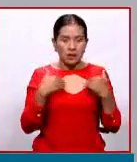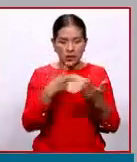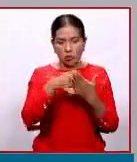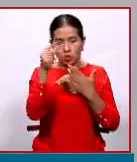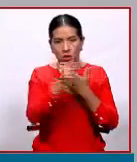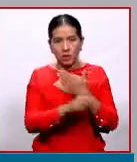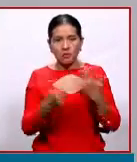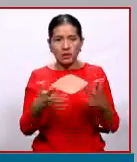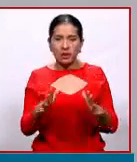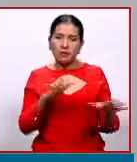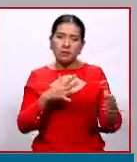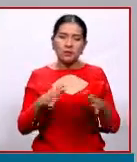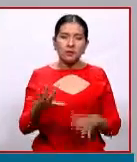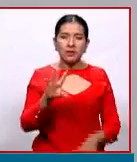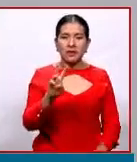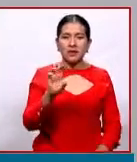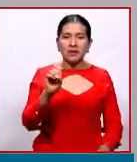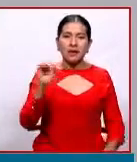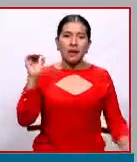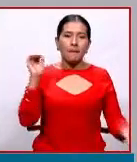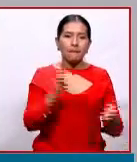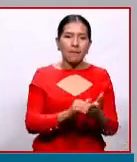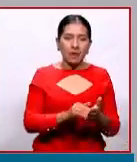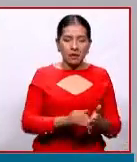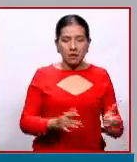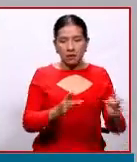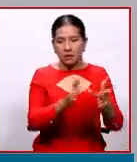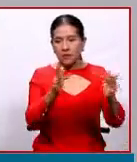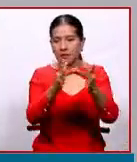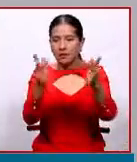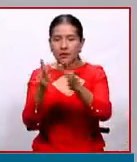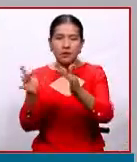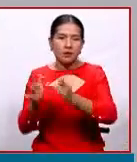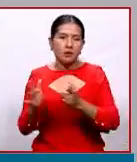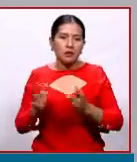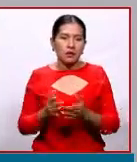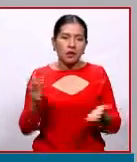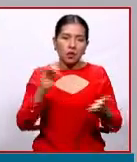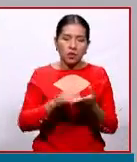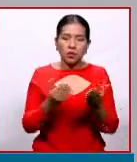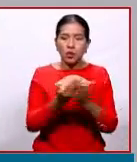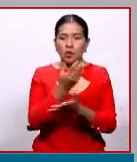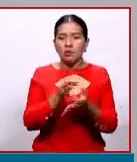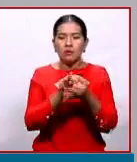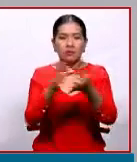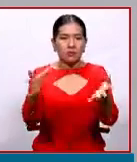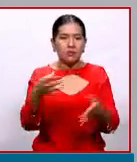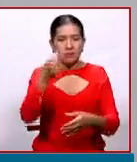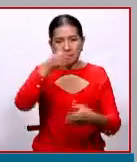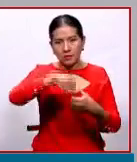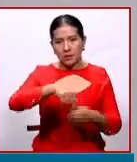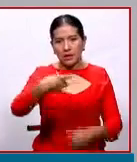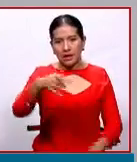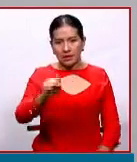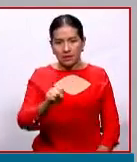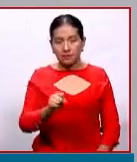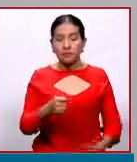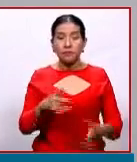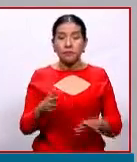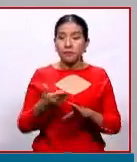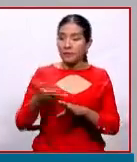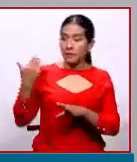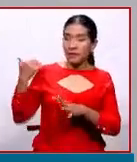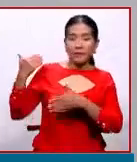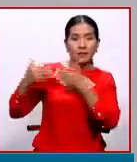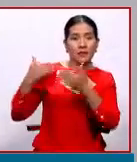de 60.000 instalaciones adicionales que vamos a hacer de gas. Y es importante también señalar que durante estas gestiones,